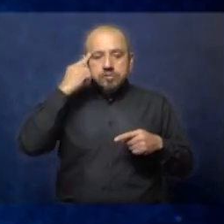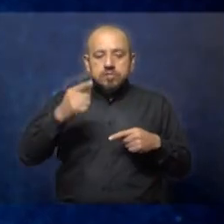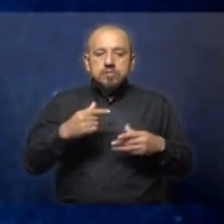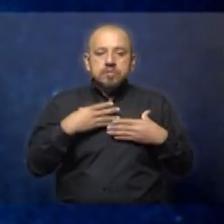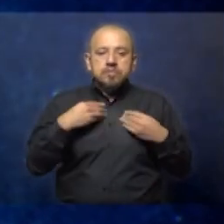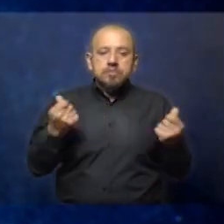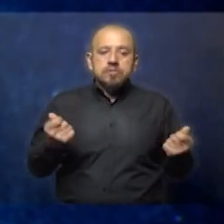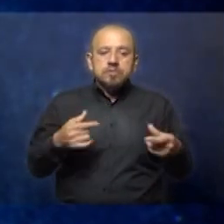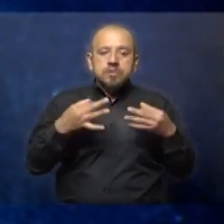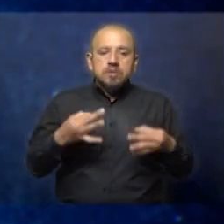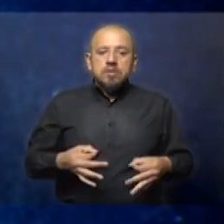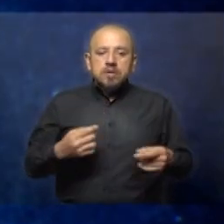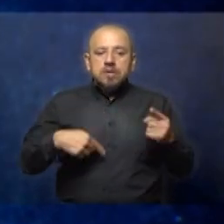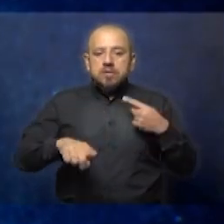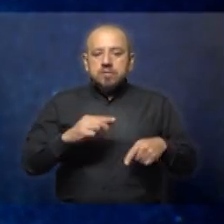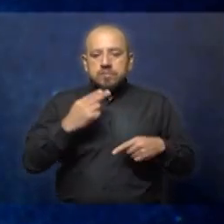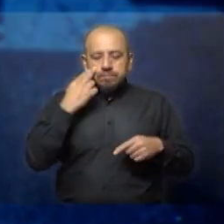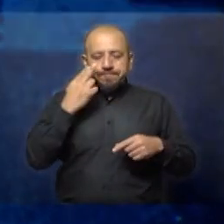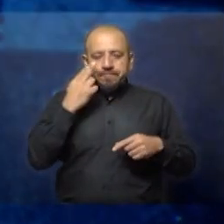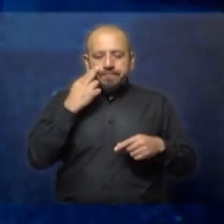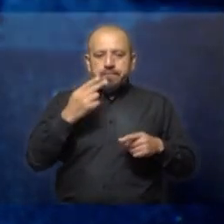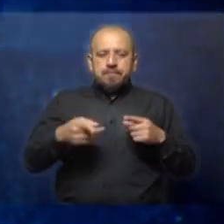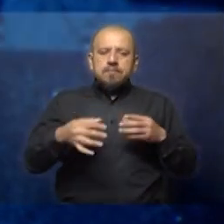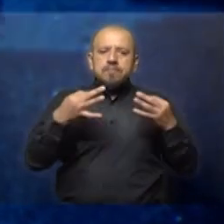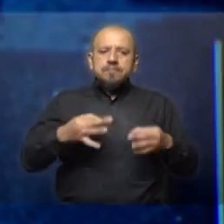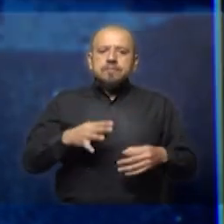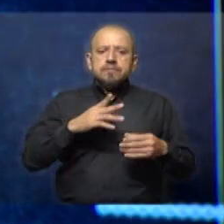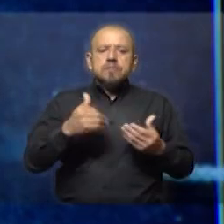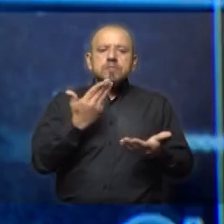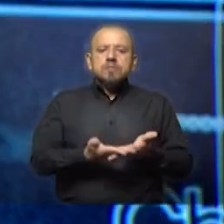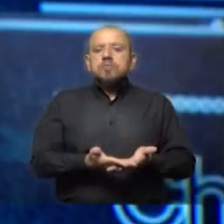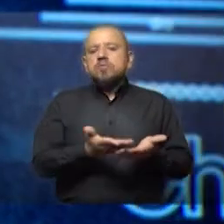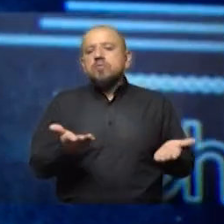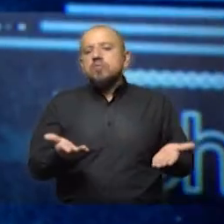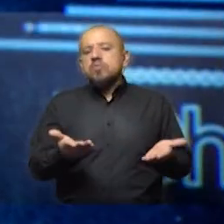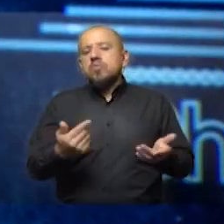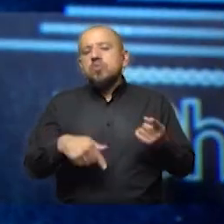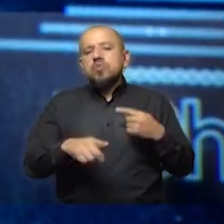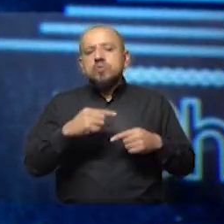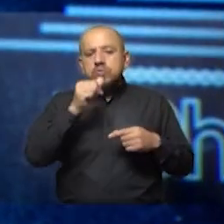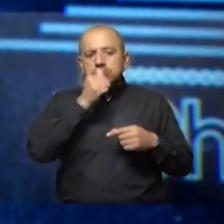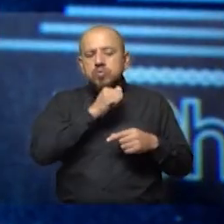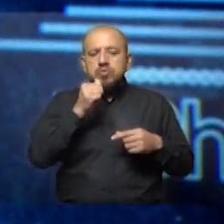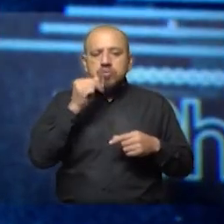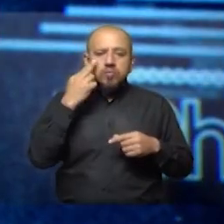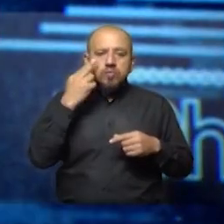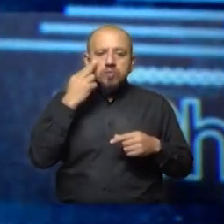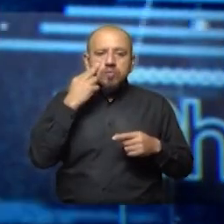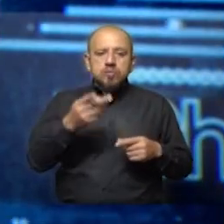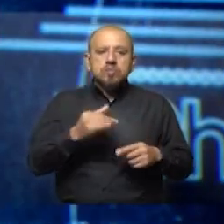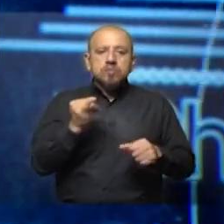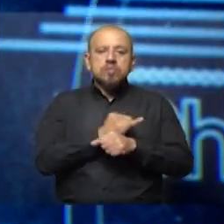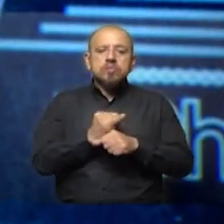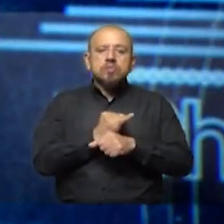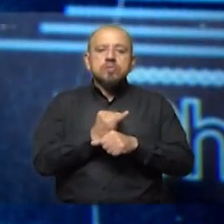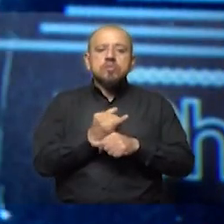de sentir bien cuando examina los problemas concretos cuando Procura determinar las soluciones de los problemas las instituciones